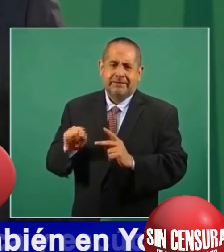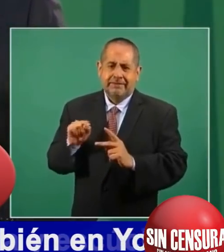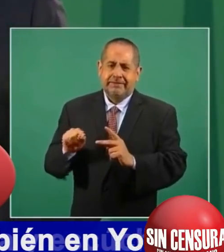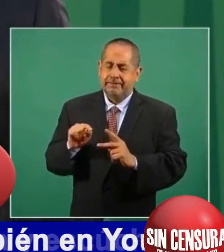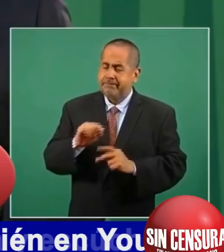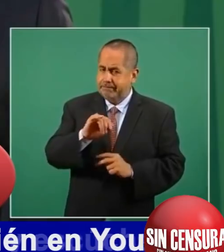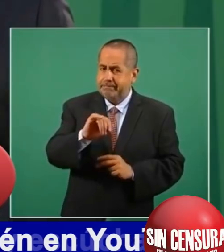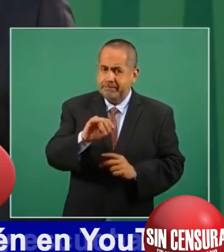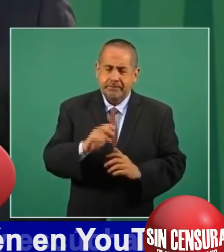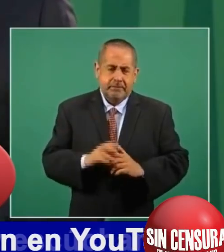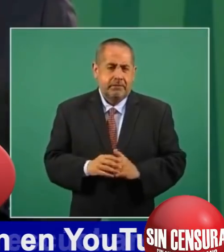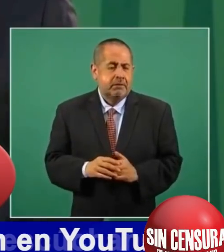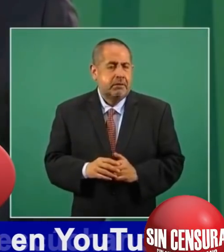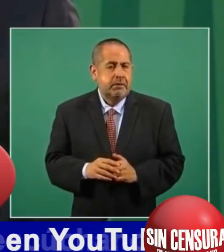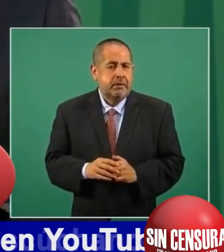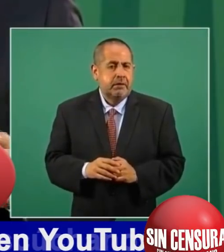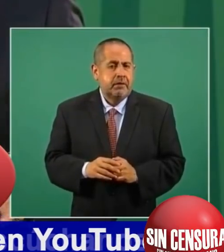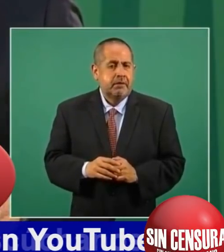no